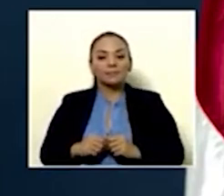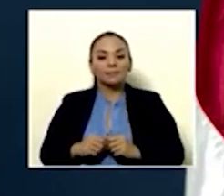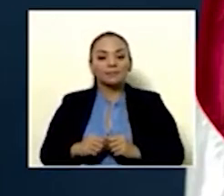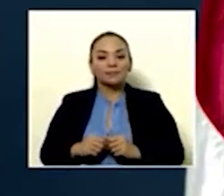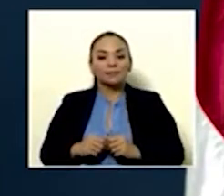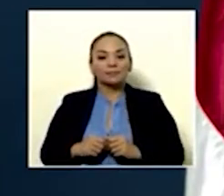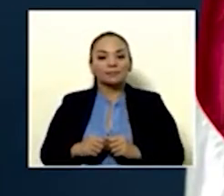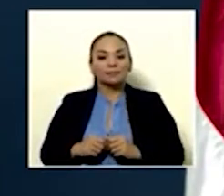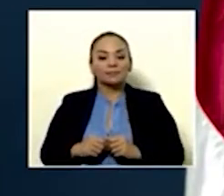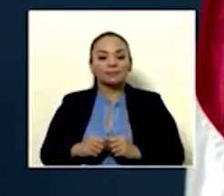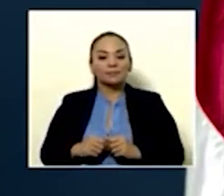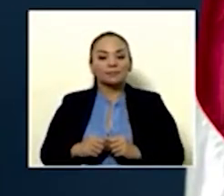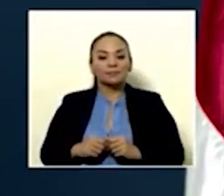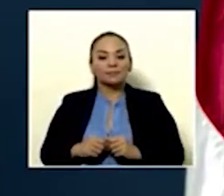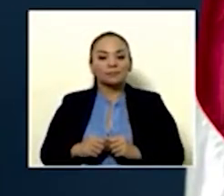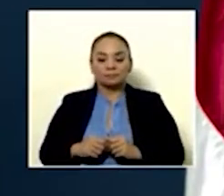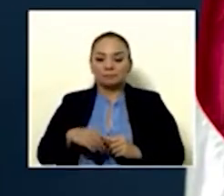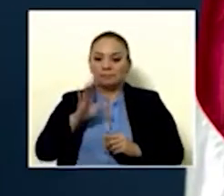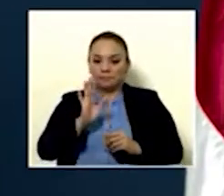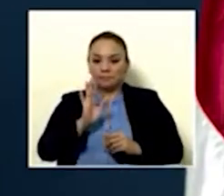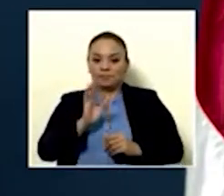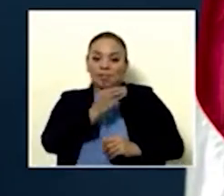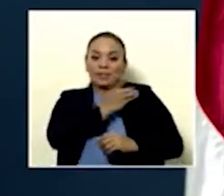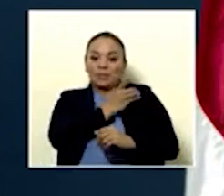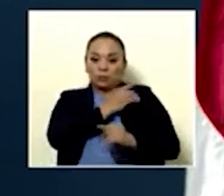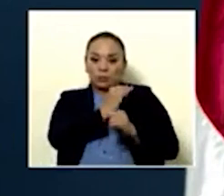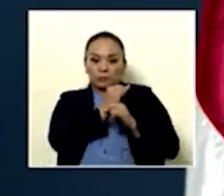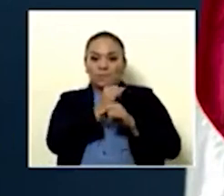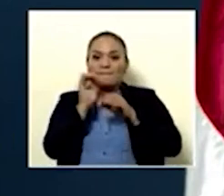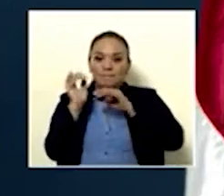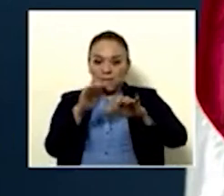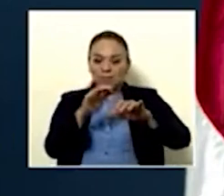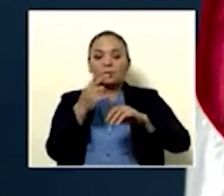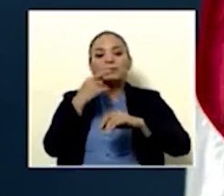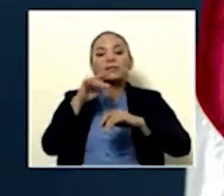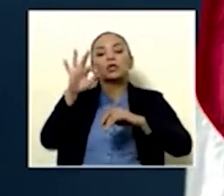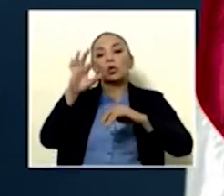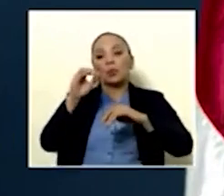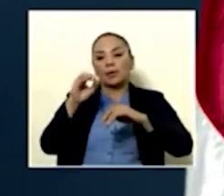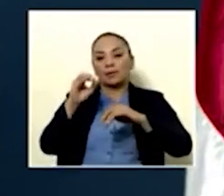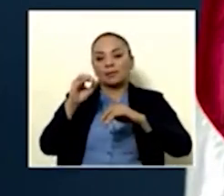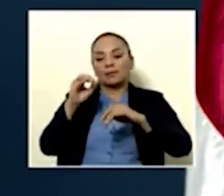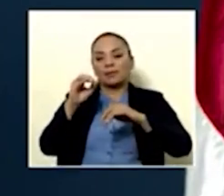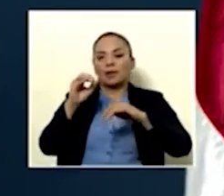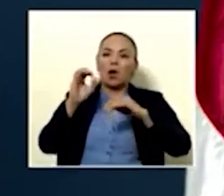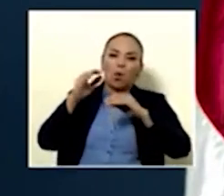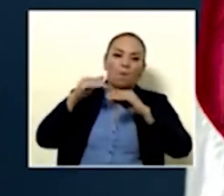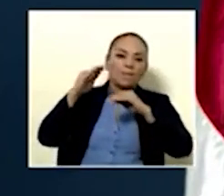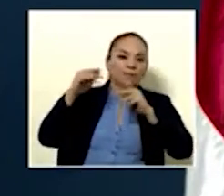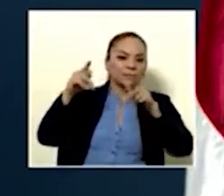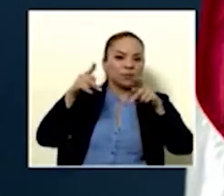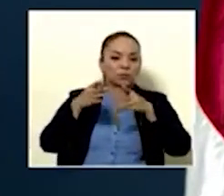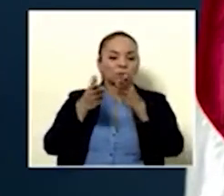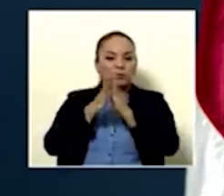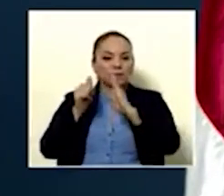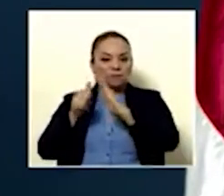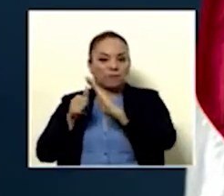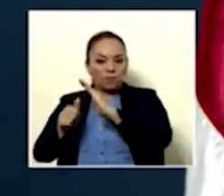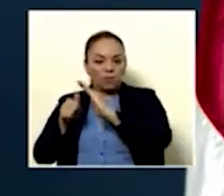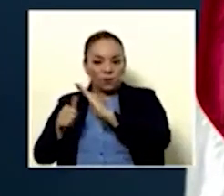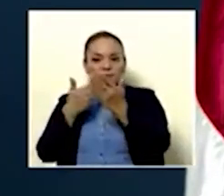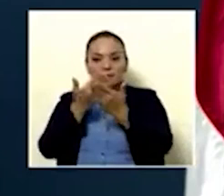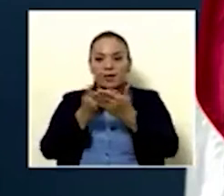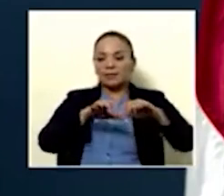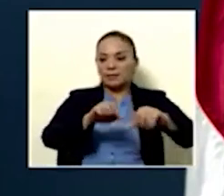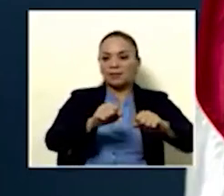la dirección de migración nos dice que el noventa o más de las personas que han solicitado el refugio y a quienes llegan